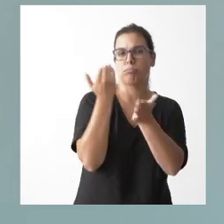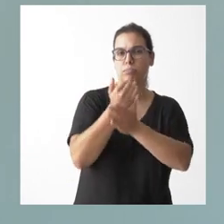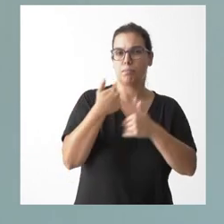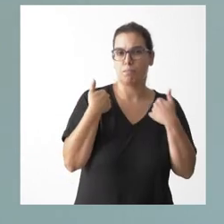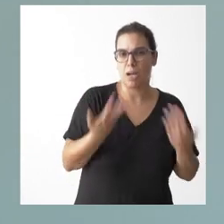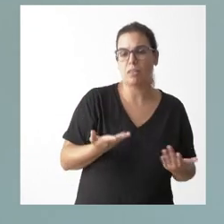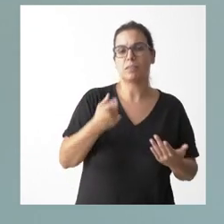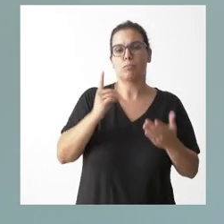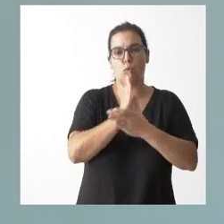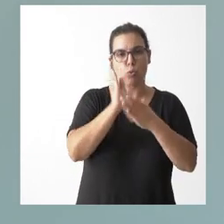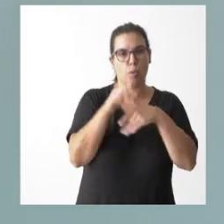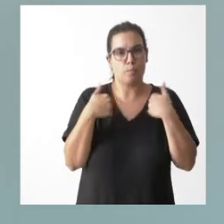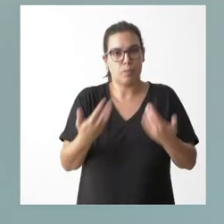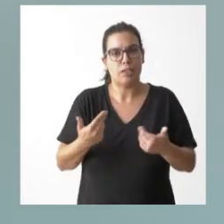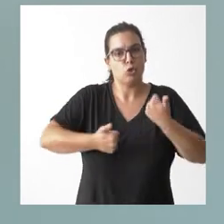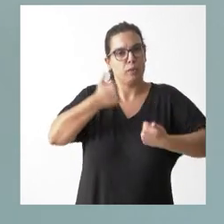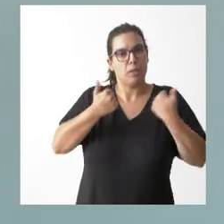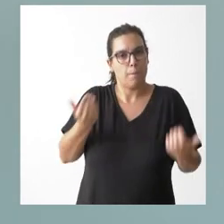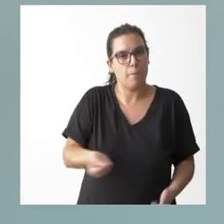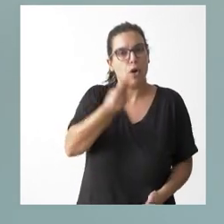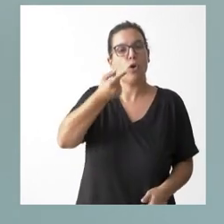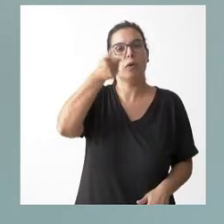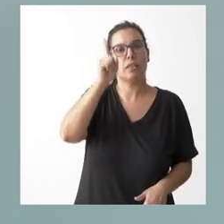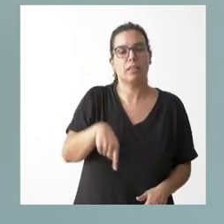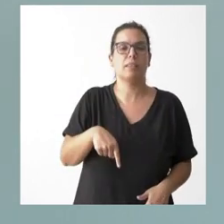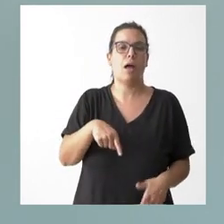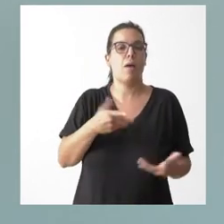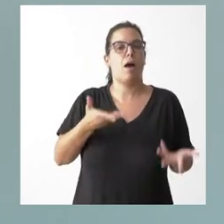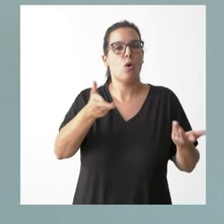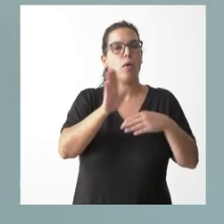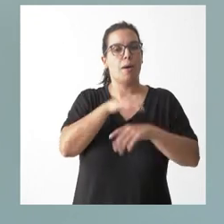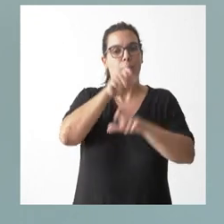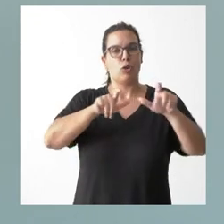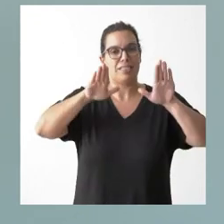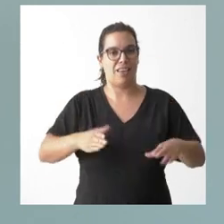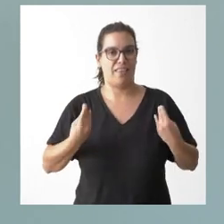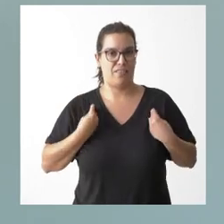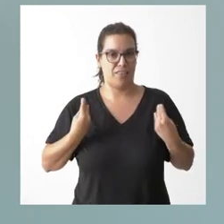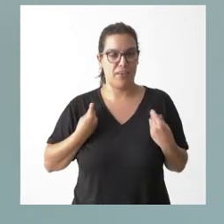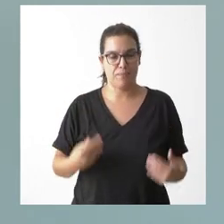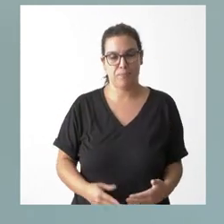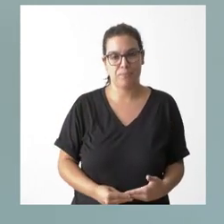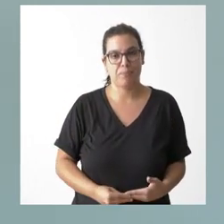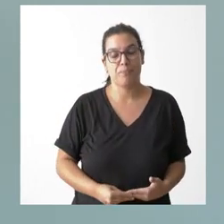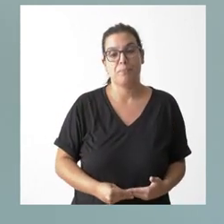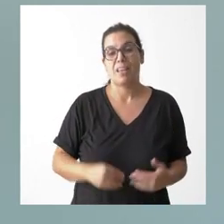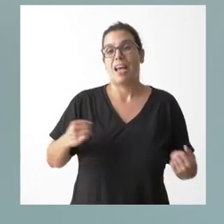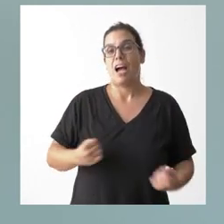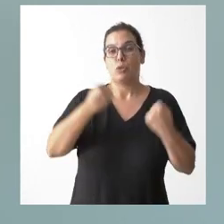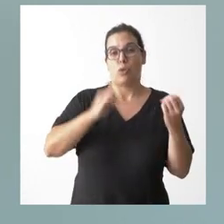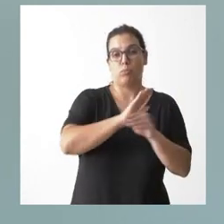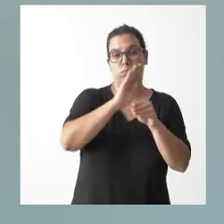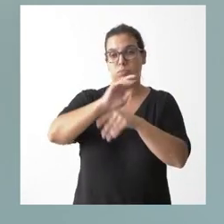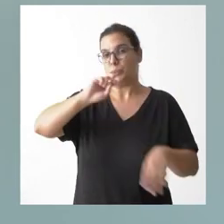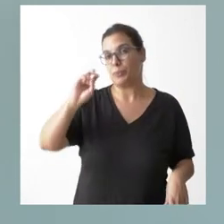la producción, la competitividad y, por tanto, también se contribuye a fijar población. Diversas actuaciones de inversión en el